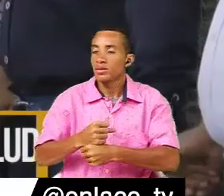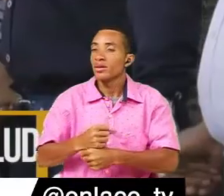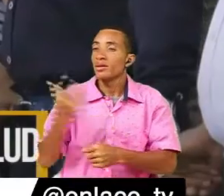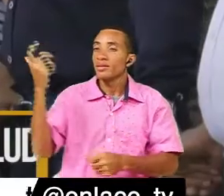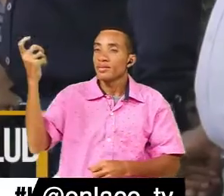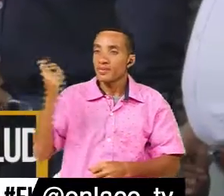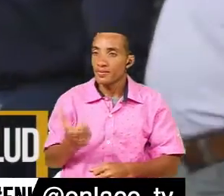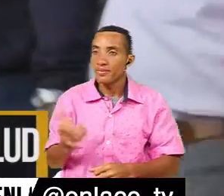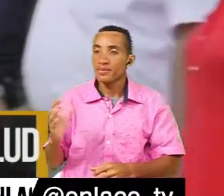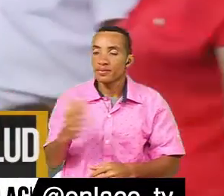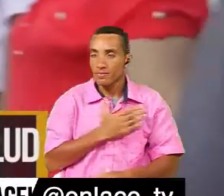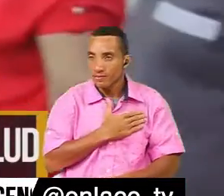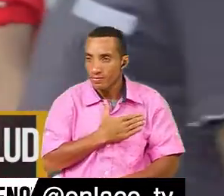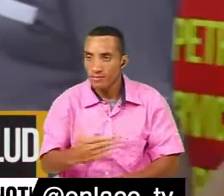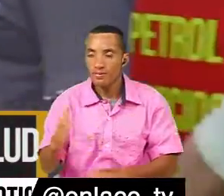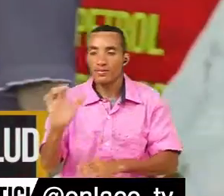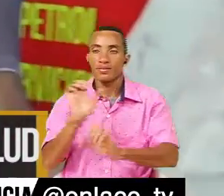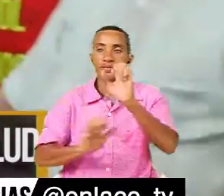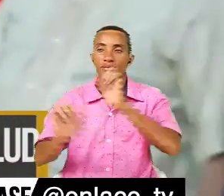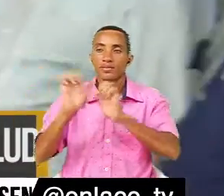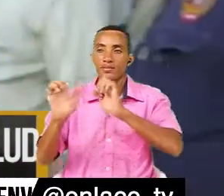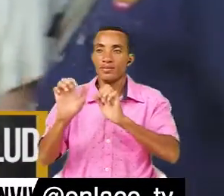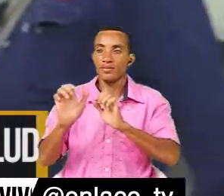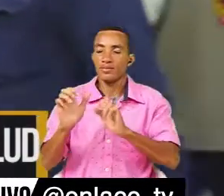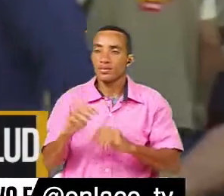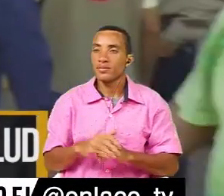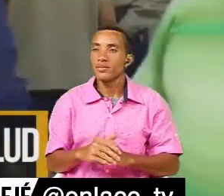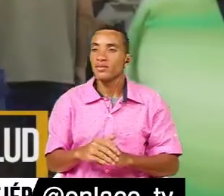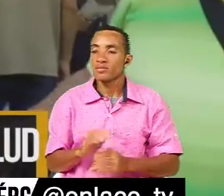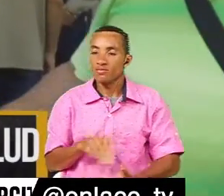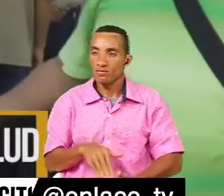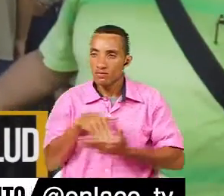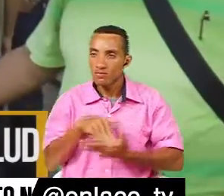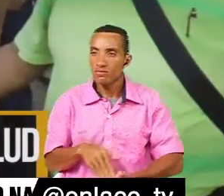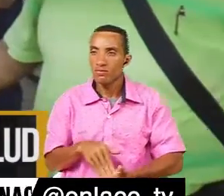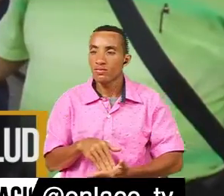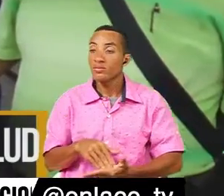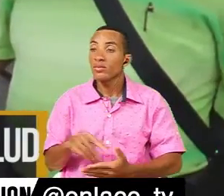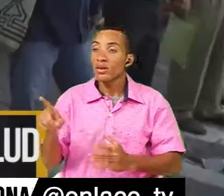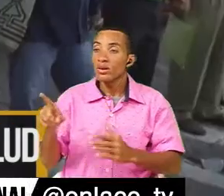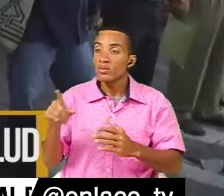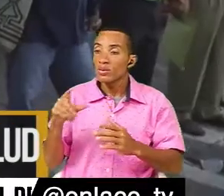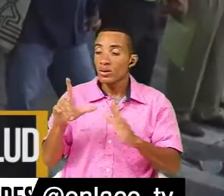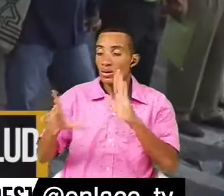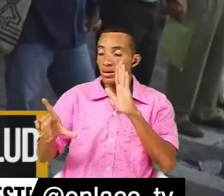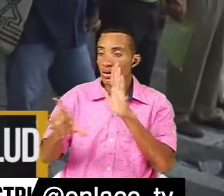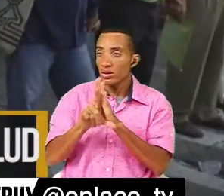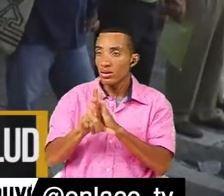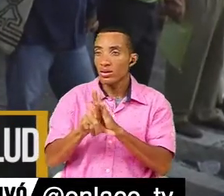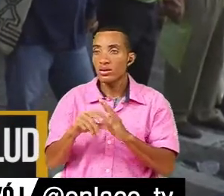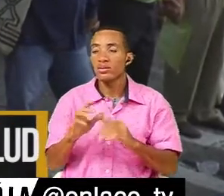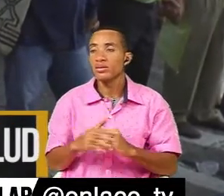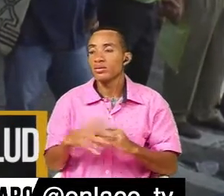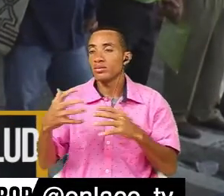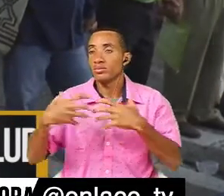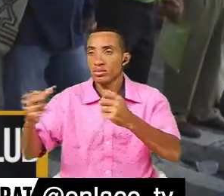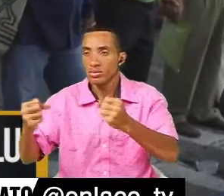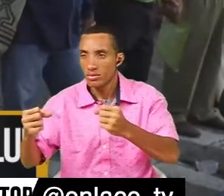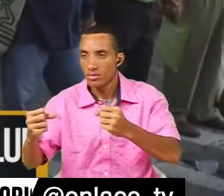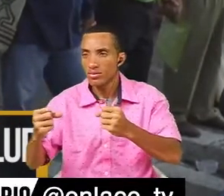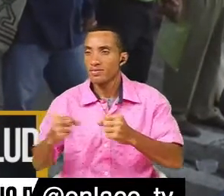estar prestos a defender y en pie de lucha para no permitir que esta excepción de la ley sea arrebatado por